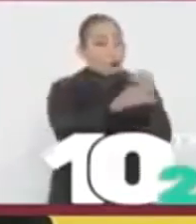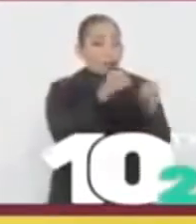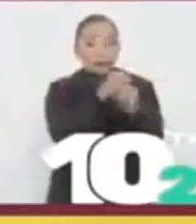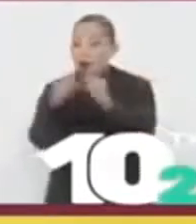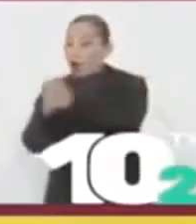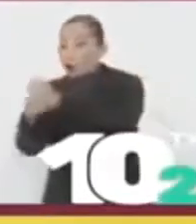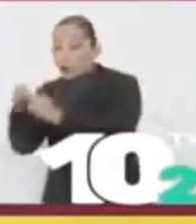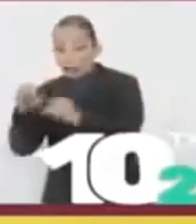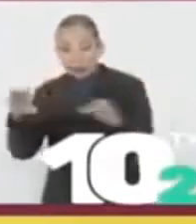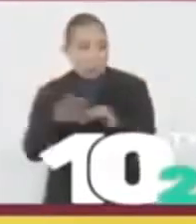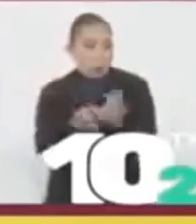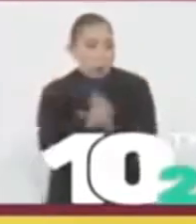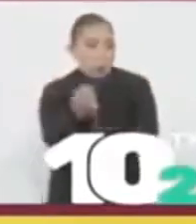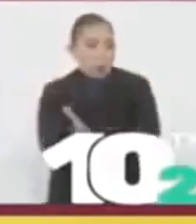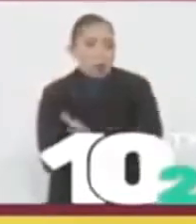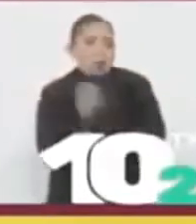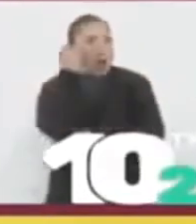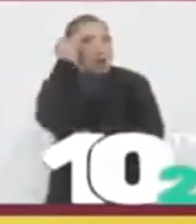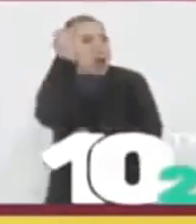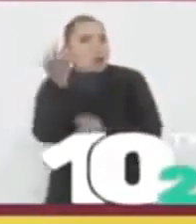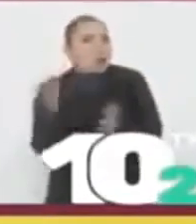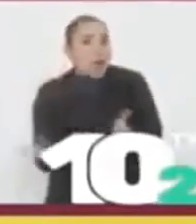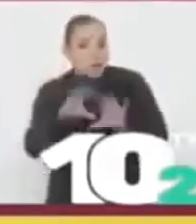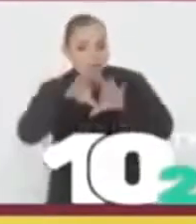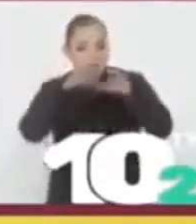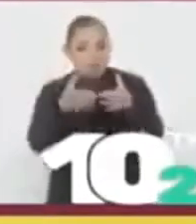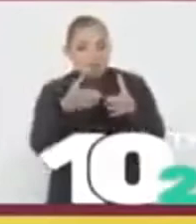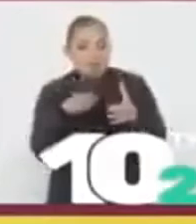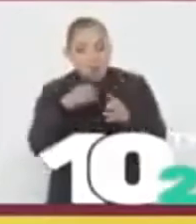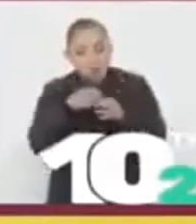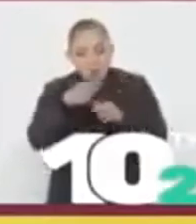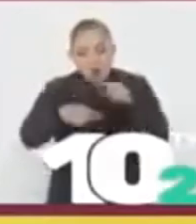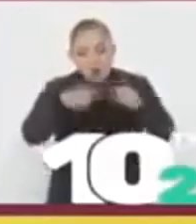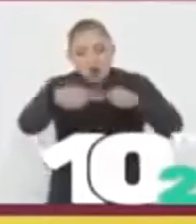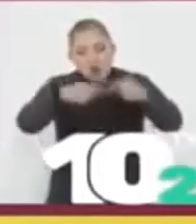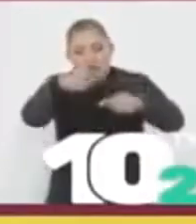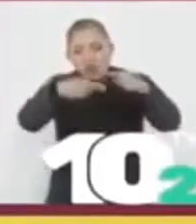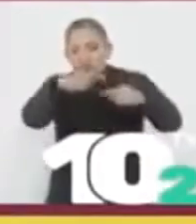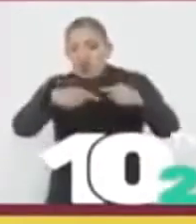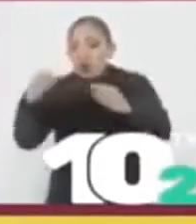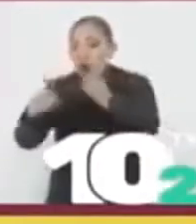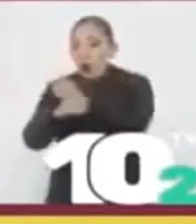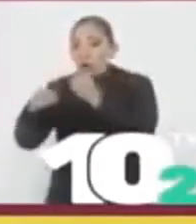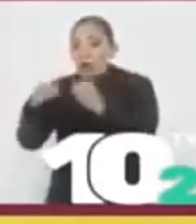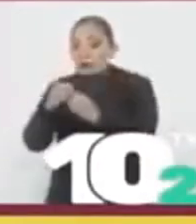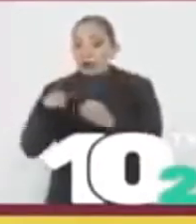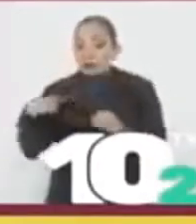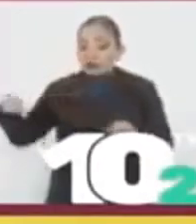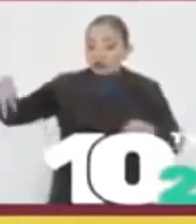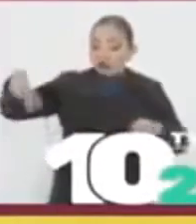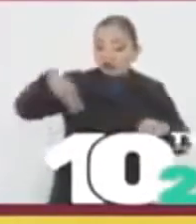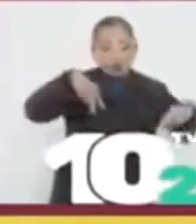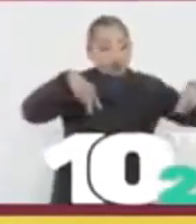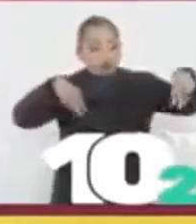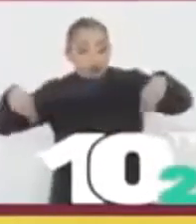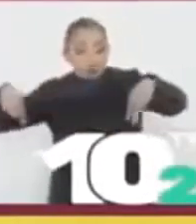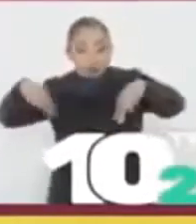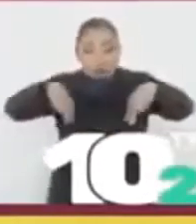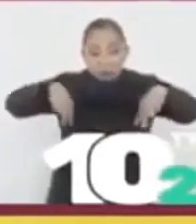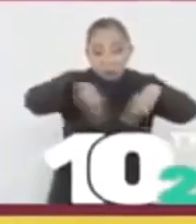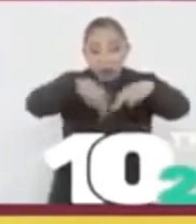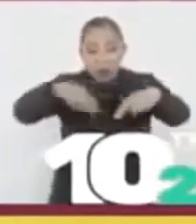objetos. Por ejemplo, imaginen un balón moviéndose y los objetos que intervienen. Sus